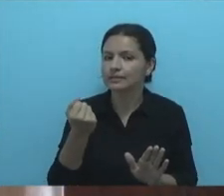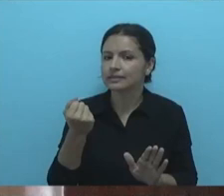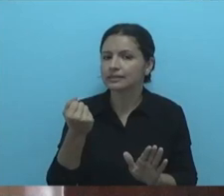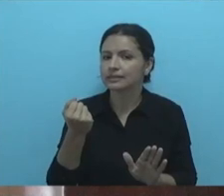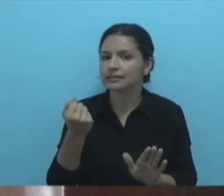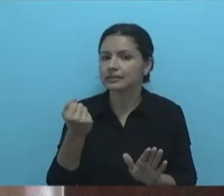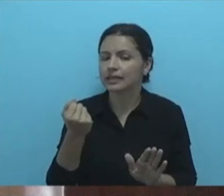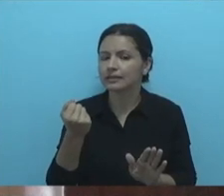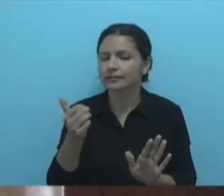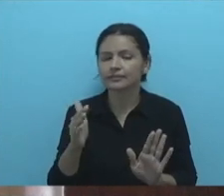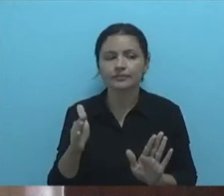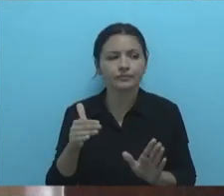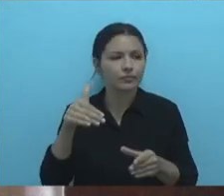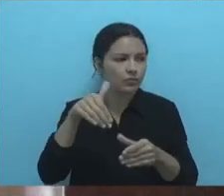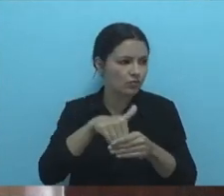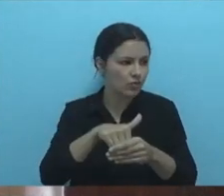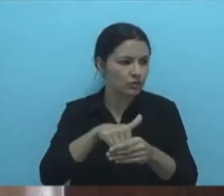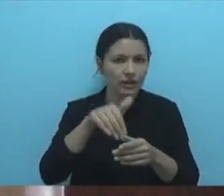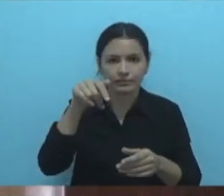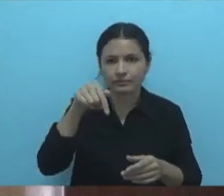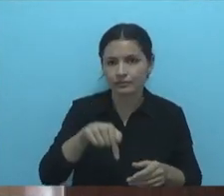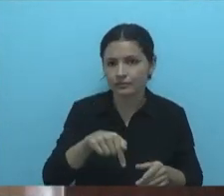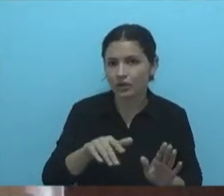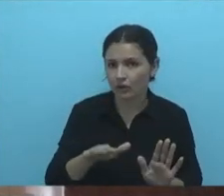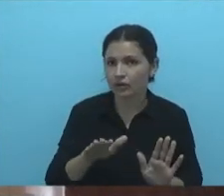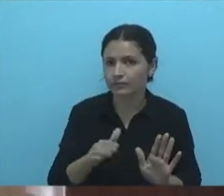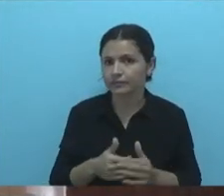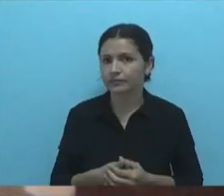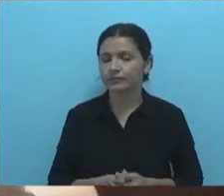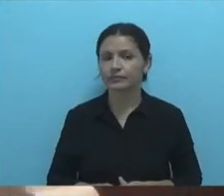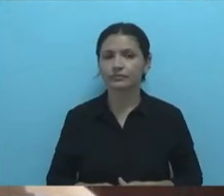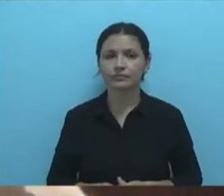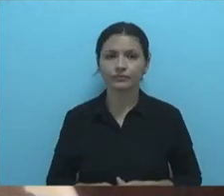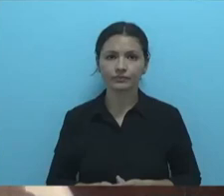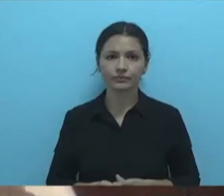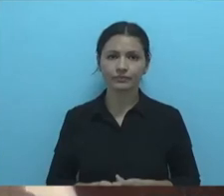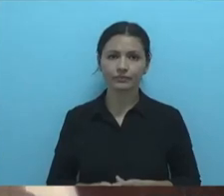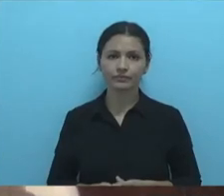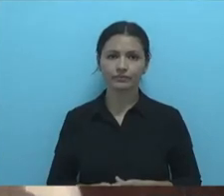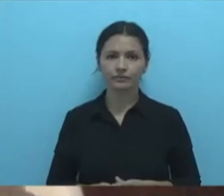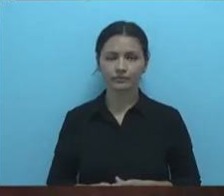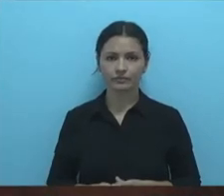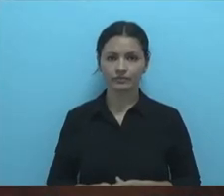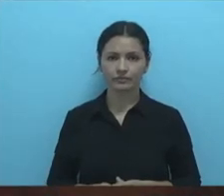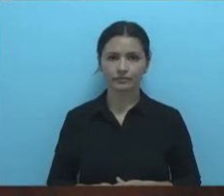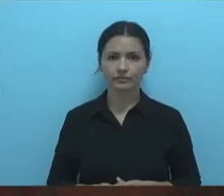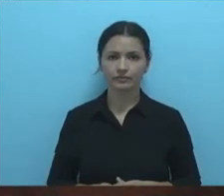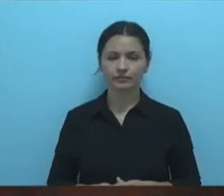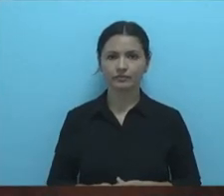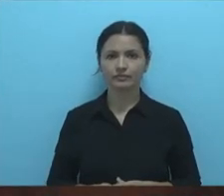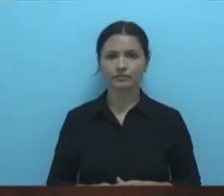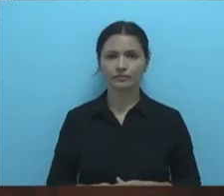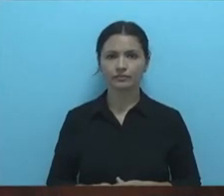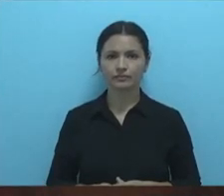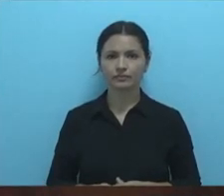esperando que esta ley se aplique que podamos que podamos votarla Gracias diputada diputado Gabriel real tiene la